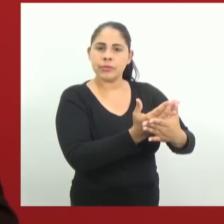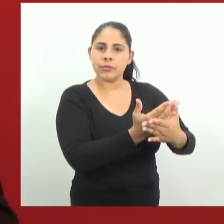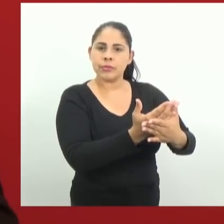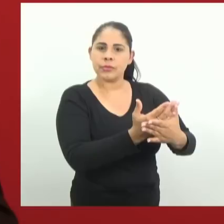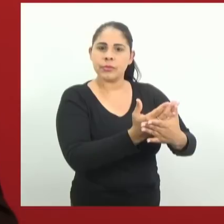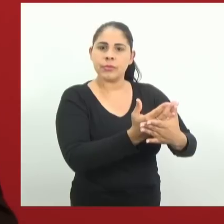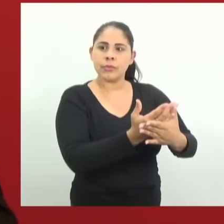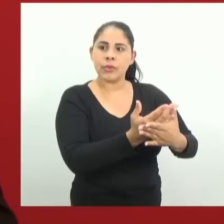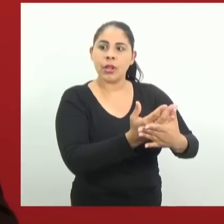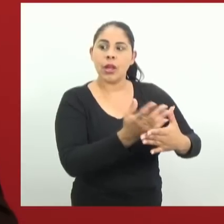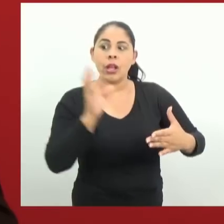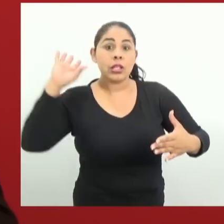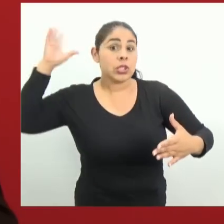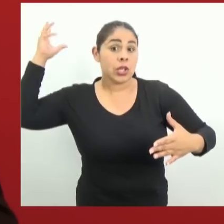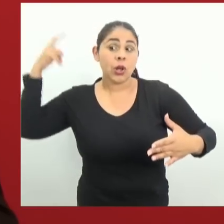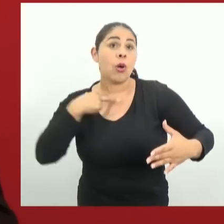vino una voz del cielo.